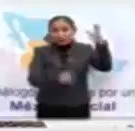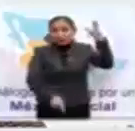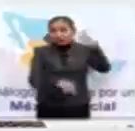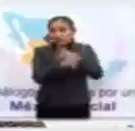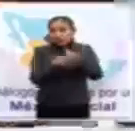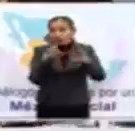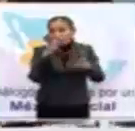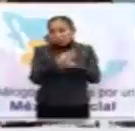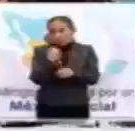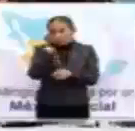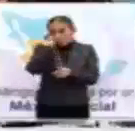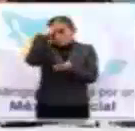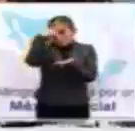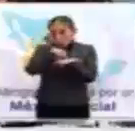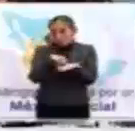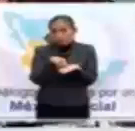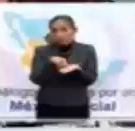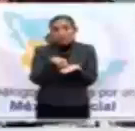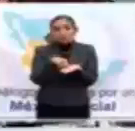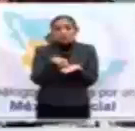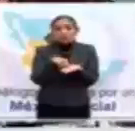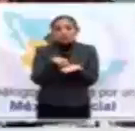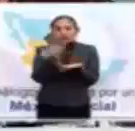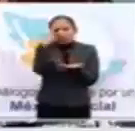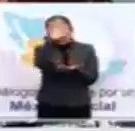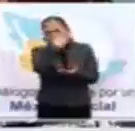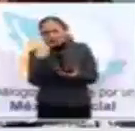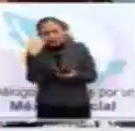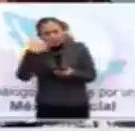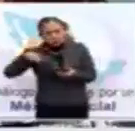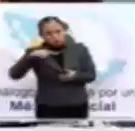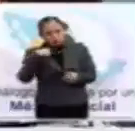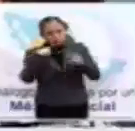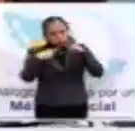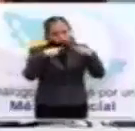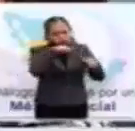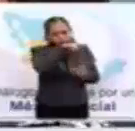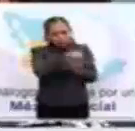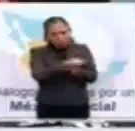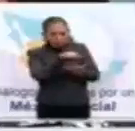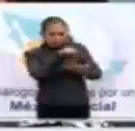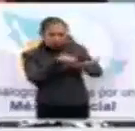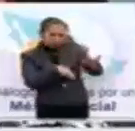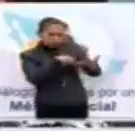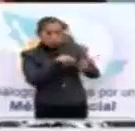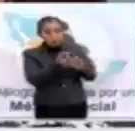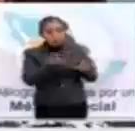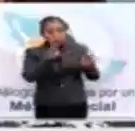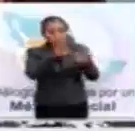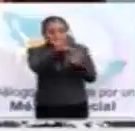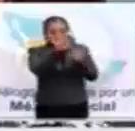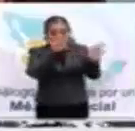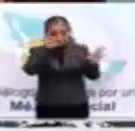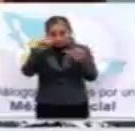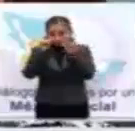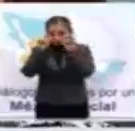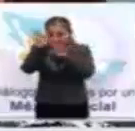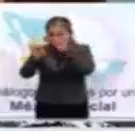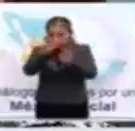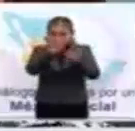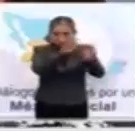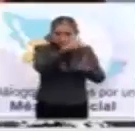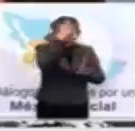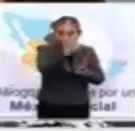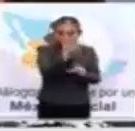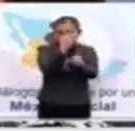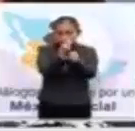elementos que creo yo, ¿no?, que en la revisión y la discusión de la ley, ¿no?, serían importantes tomar en cuenta, ¿no?, para